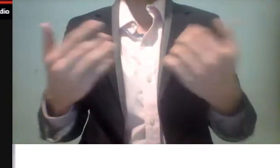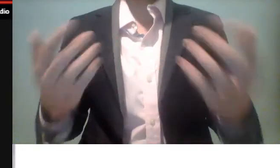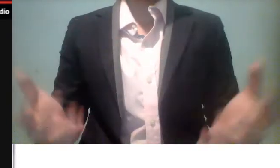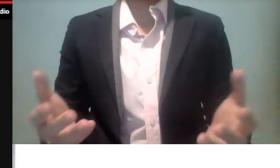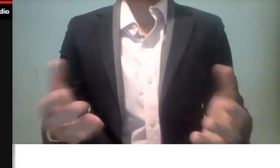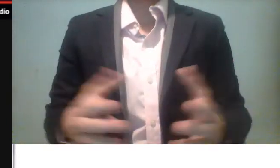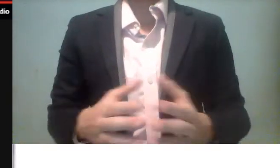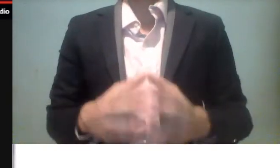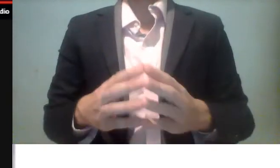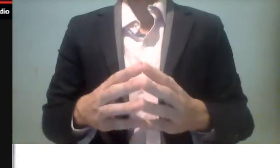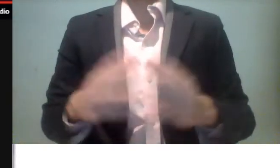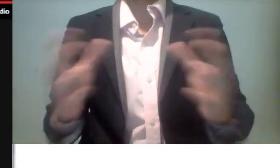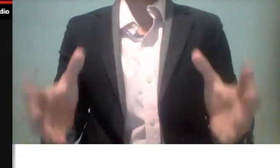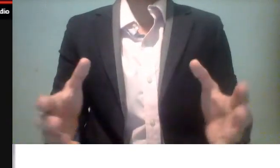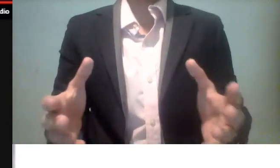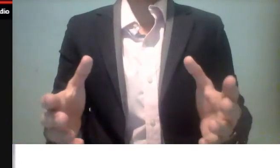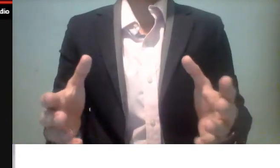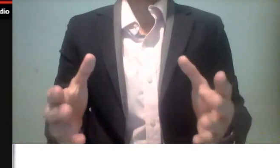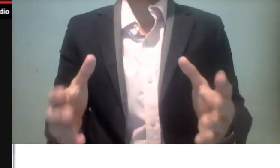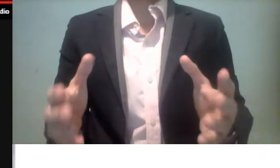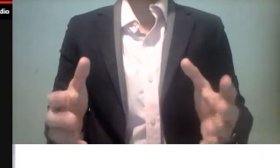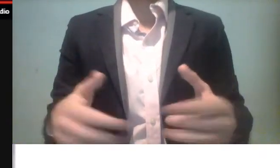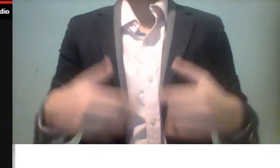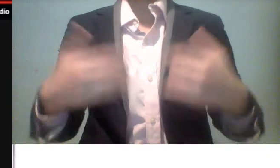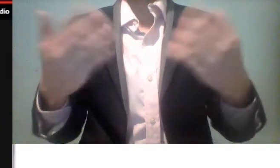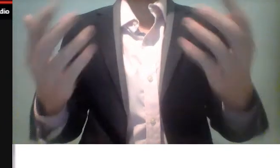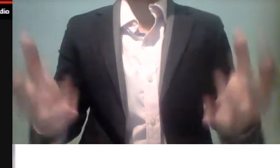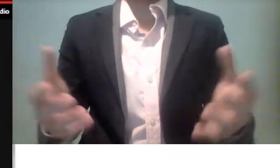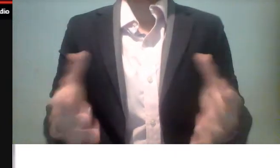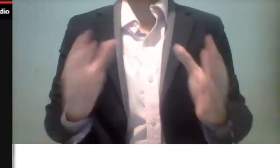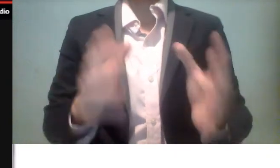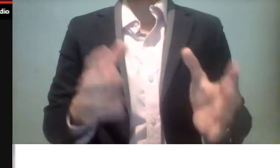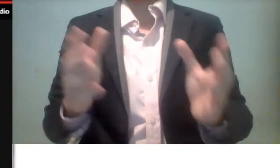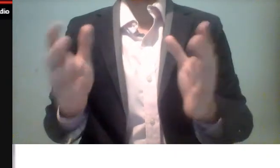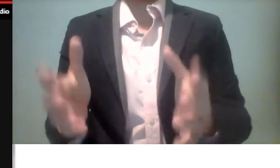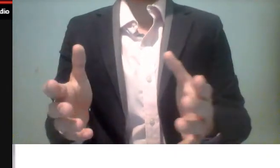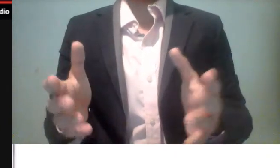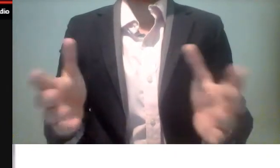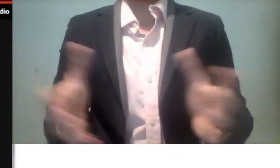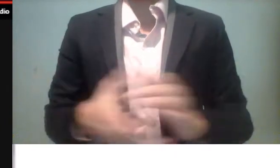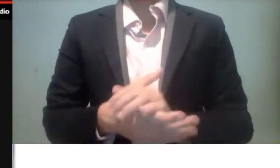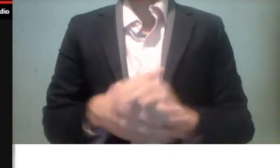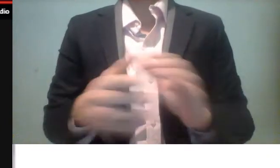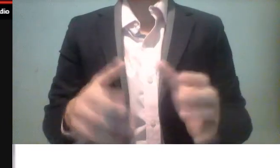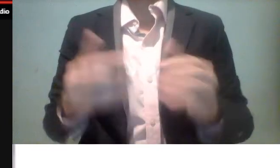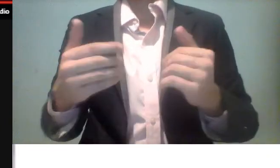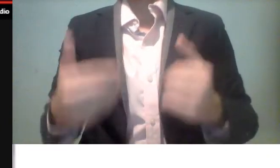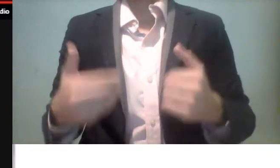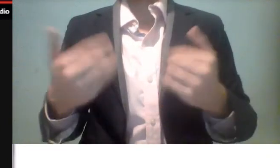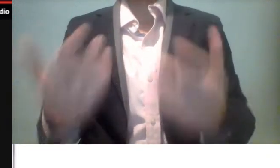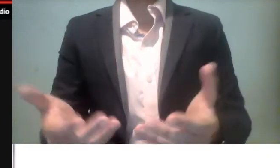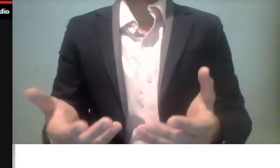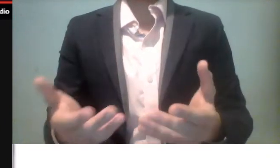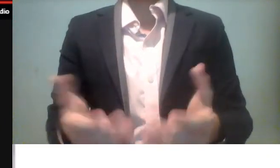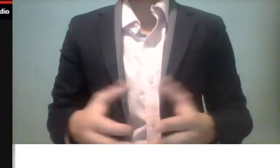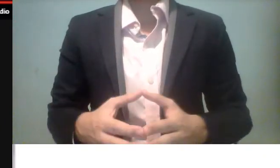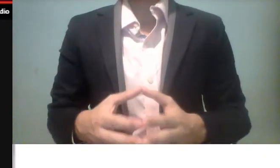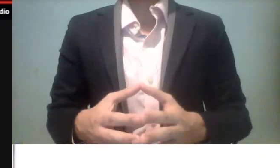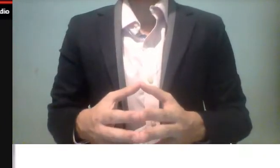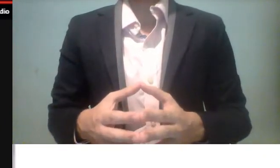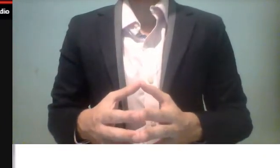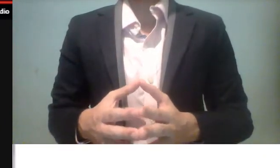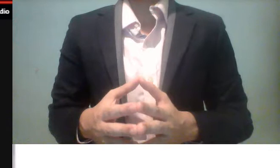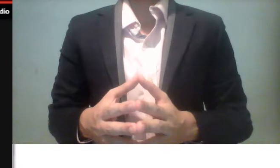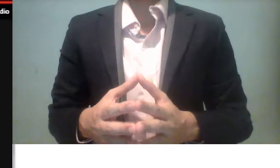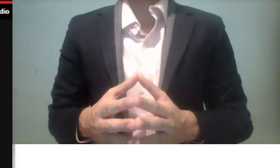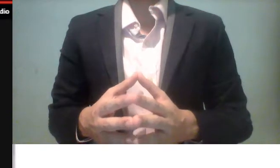que bueno, no concuerdan con el servicio que terminó haciendo durante el periodo en el cual gobernó pues Miguel Ángel Mancera. Ahora, si saben por qué razón